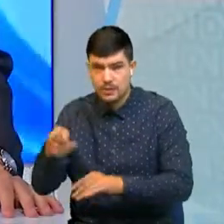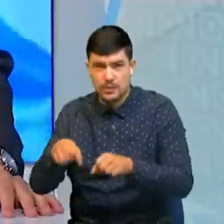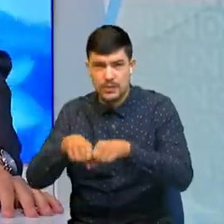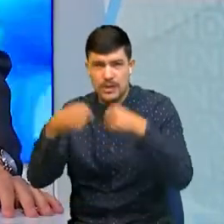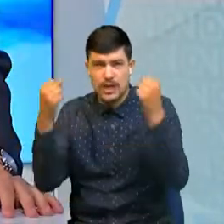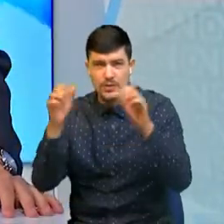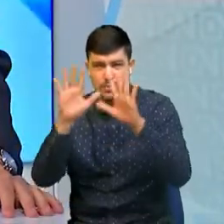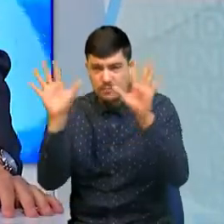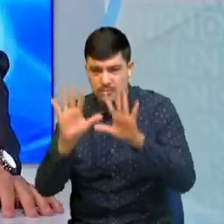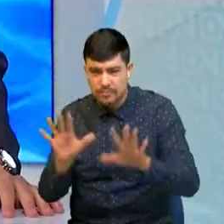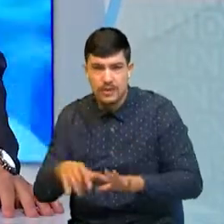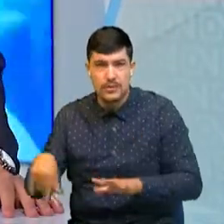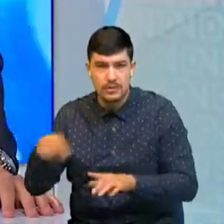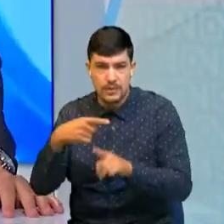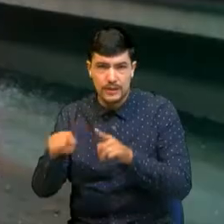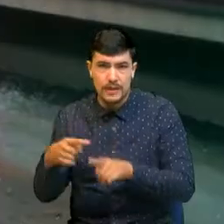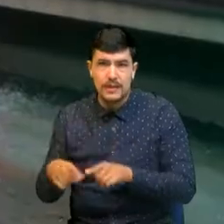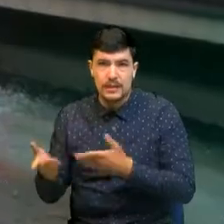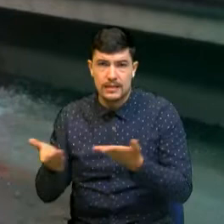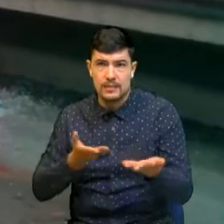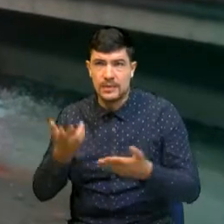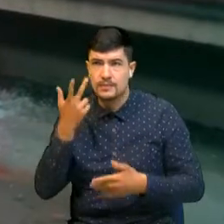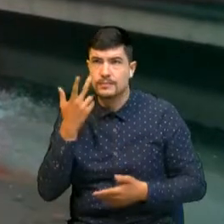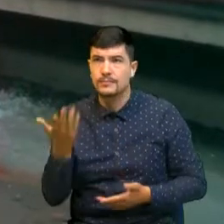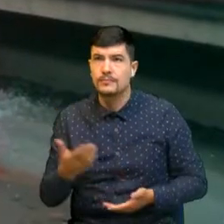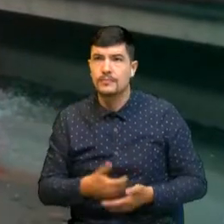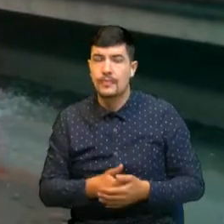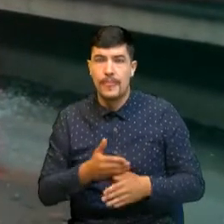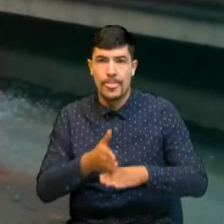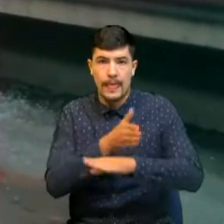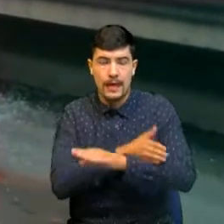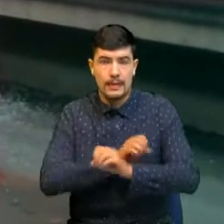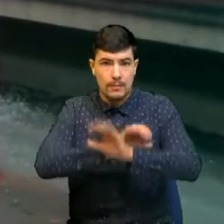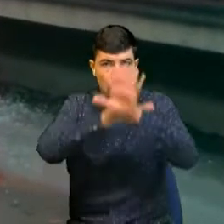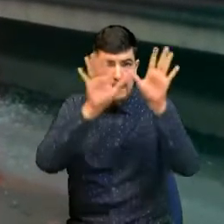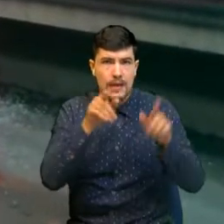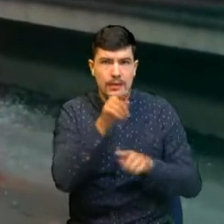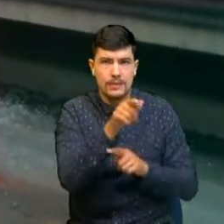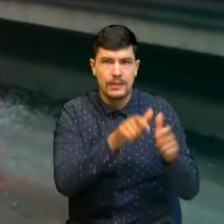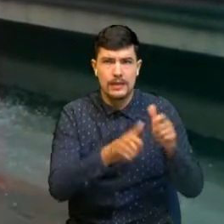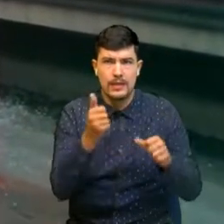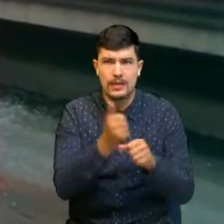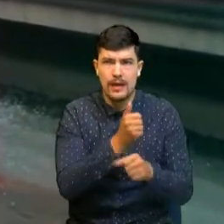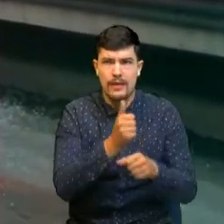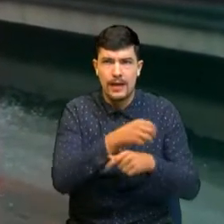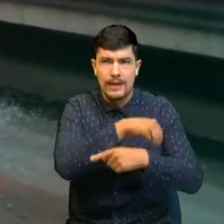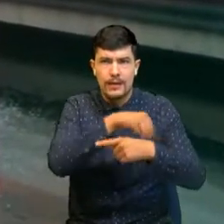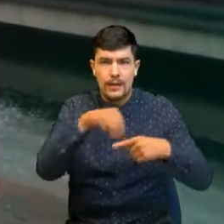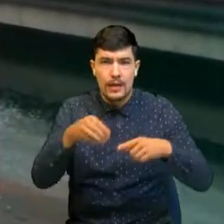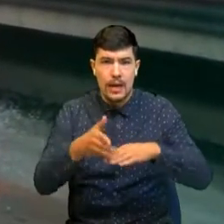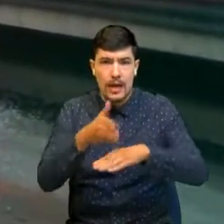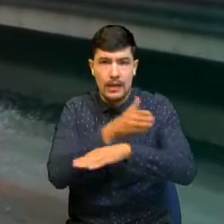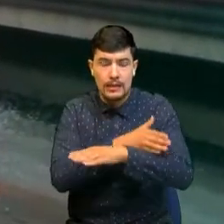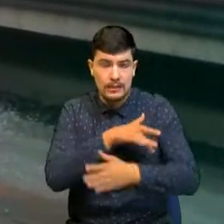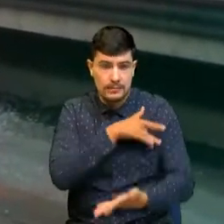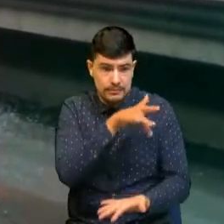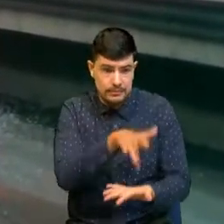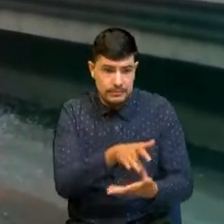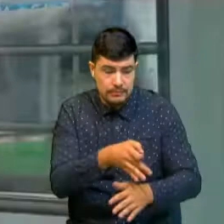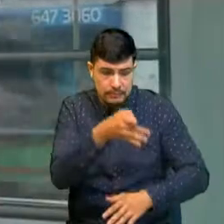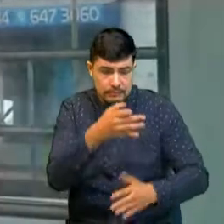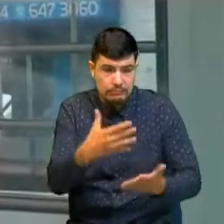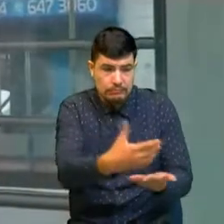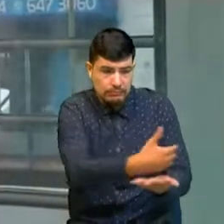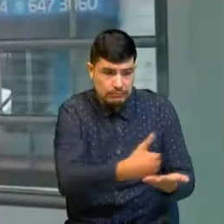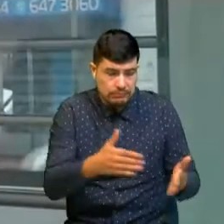en varias estaciones de servicio esta mañana trabajadores de metrolínea llegaron muy temprano a recoger los pedazos de